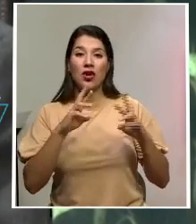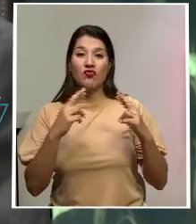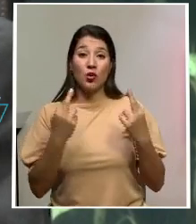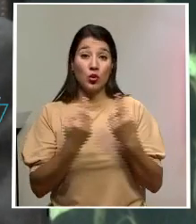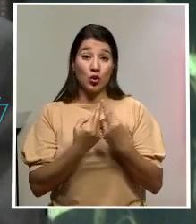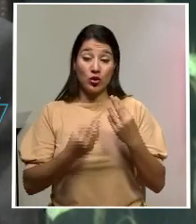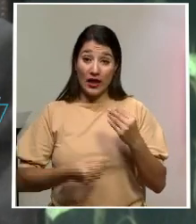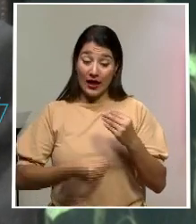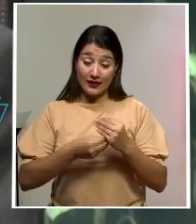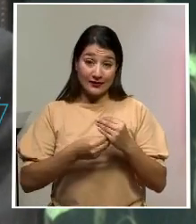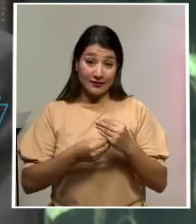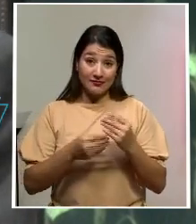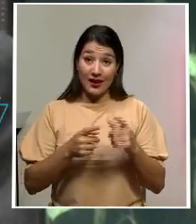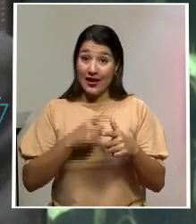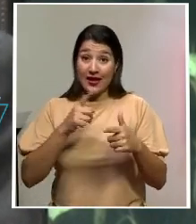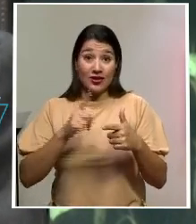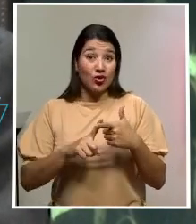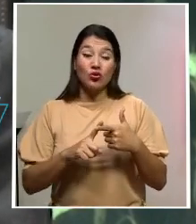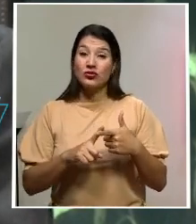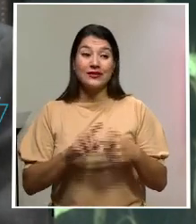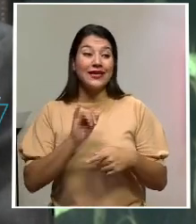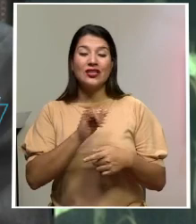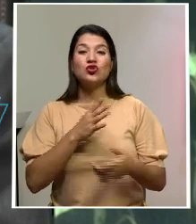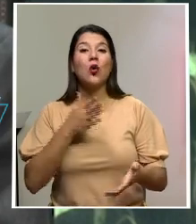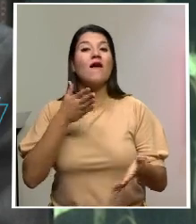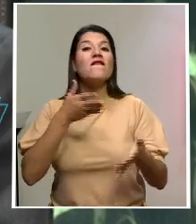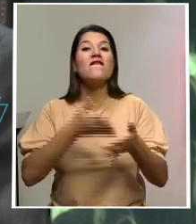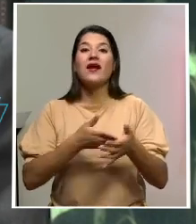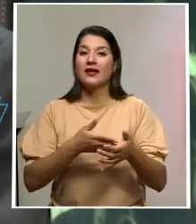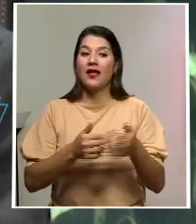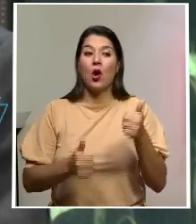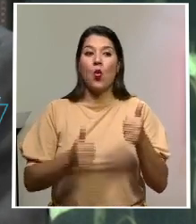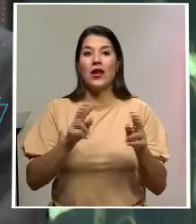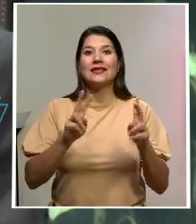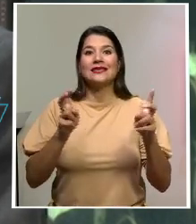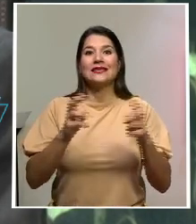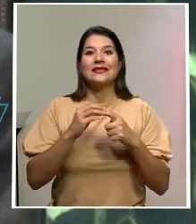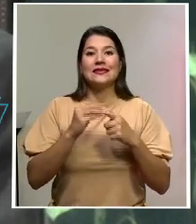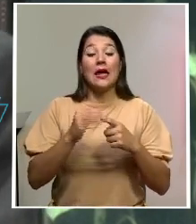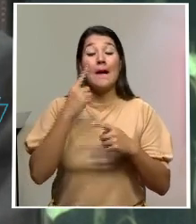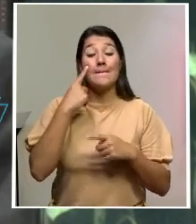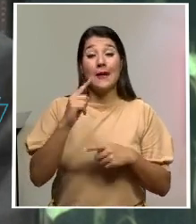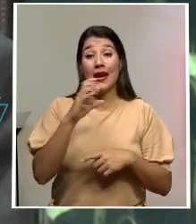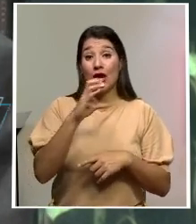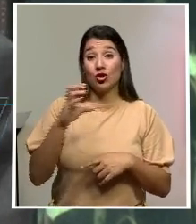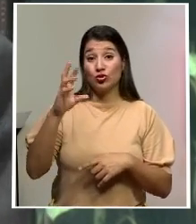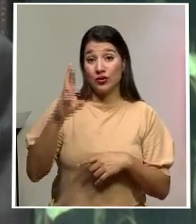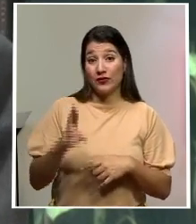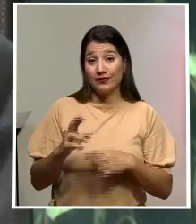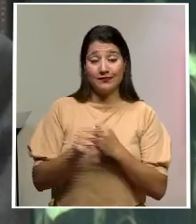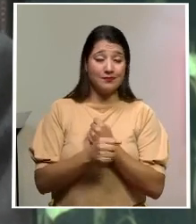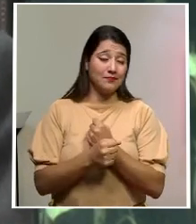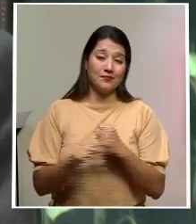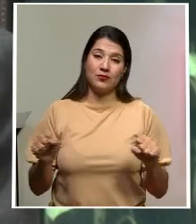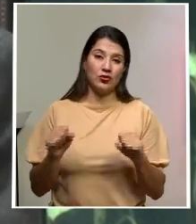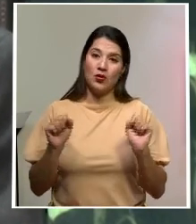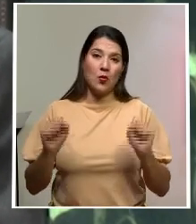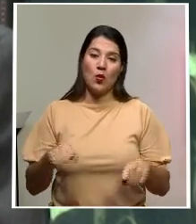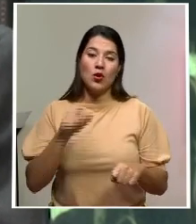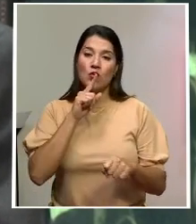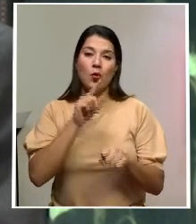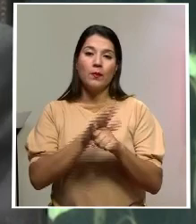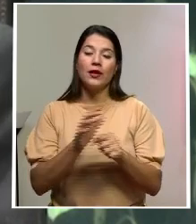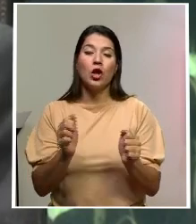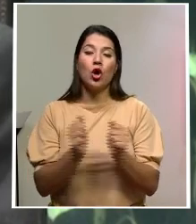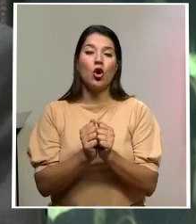pues pasa factura a nivel de prioridades país. No va a ser posible, es materialmente imposible poder sacar la agenda que ellos negociaron